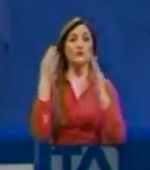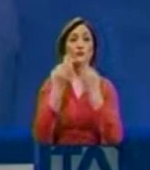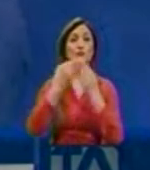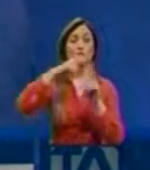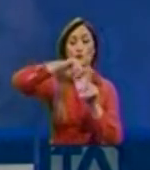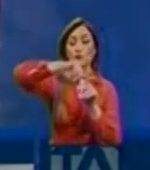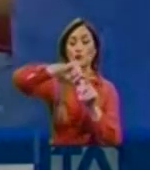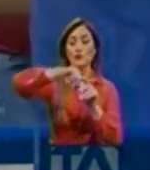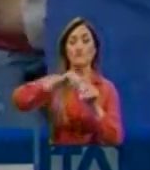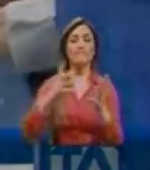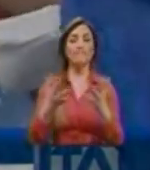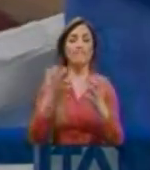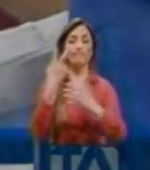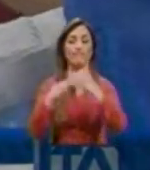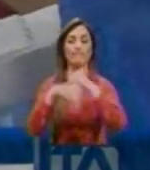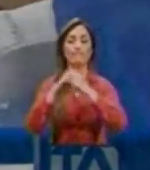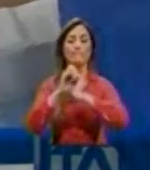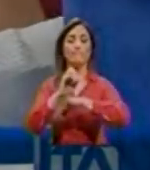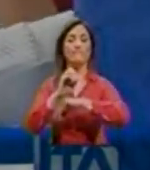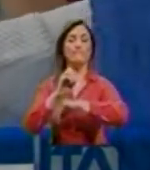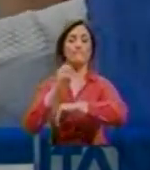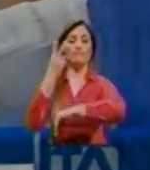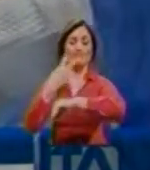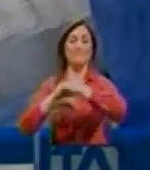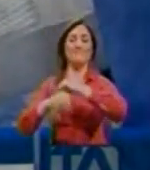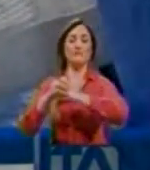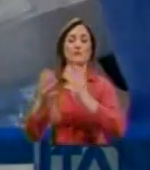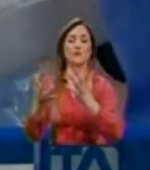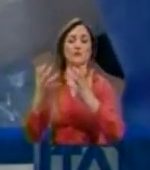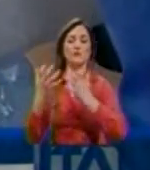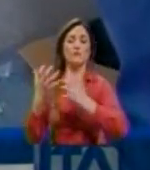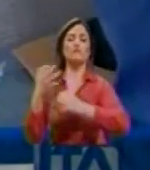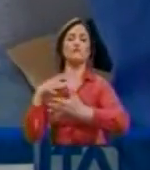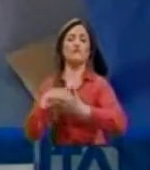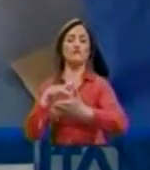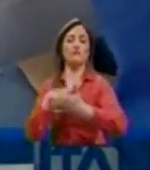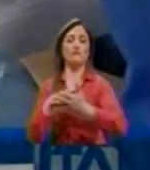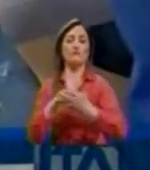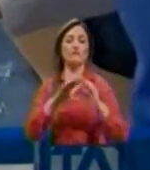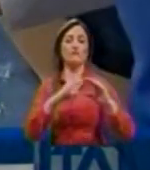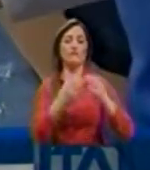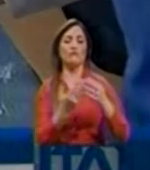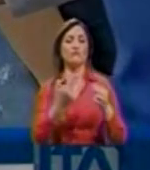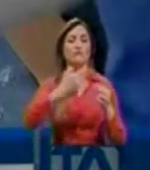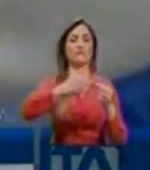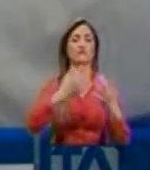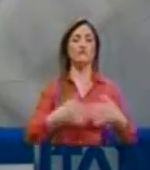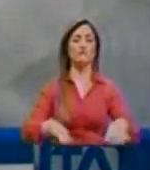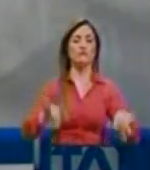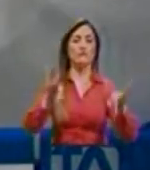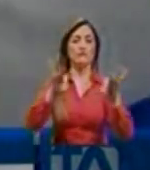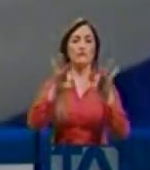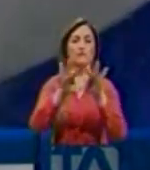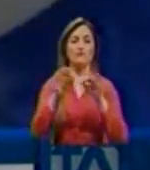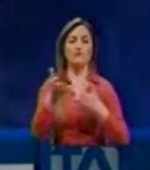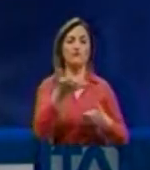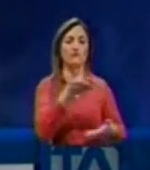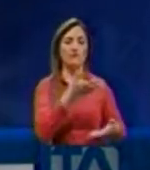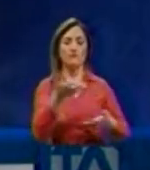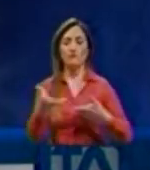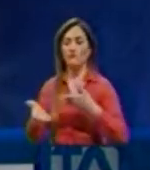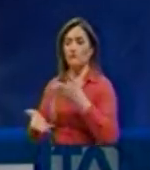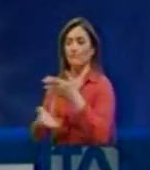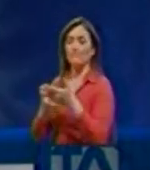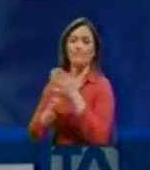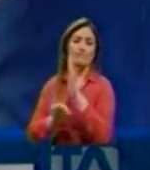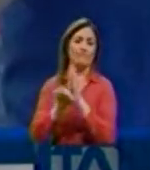positiva. Todos quieren que ya sus alumnos, sus hijos retomen las clases presenciales porque también es muy importante la convivencia y el desarrollo